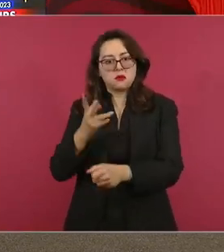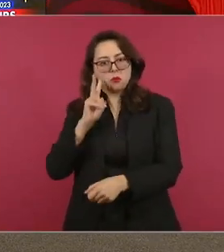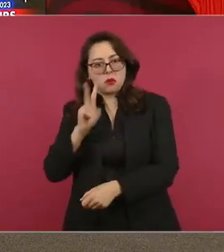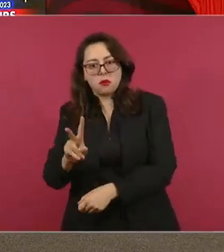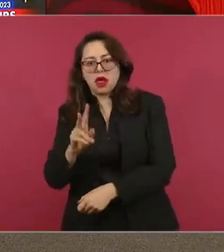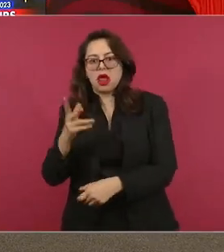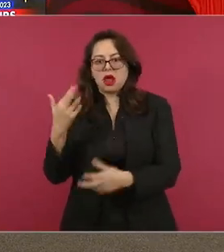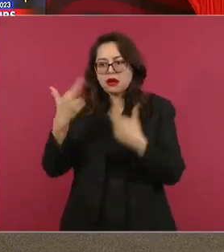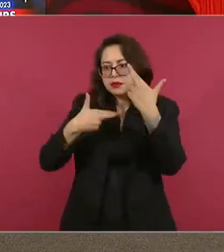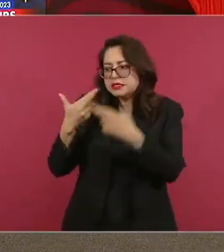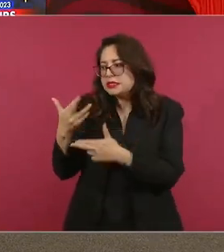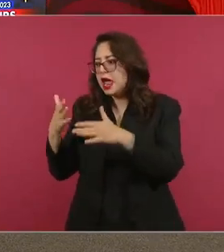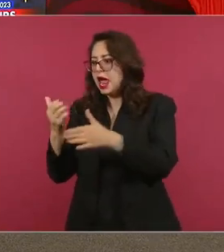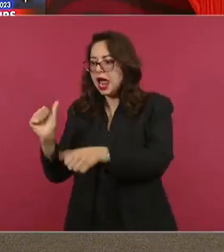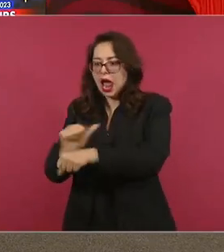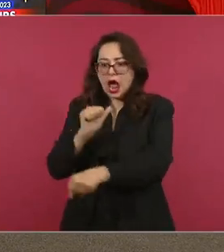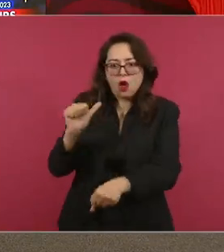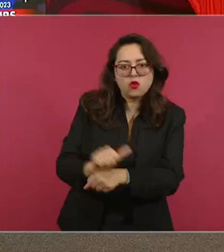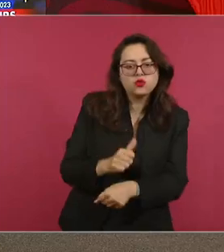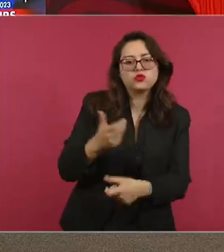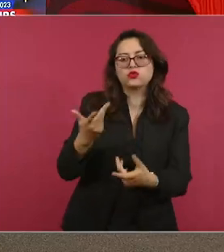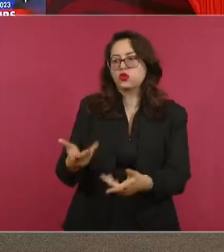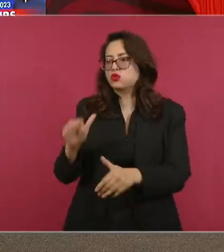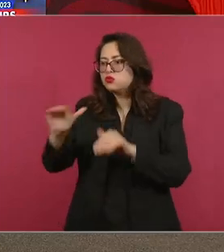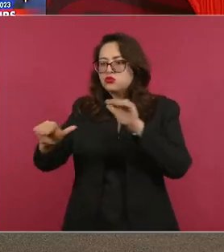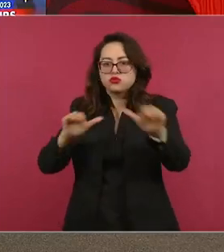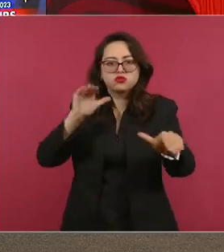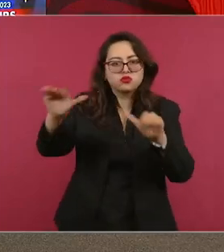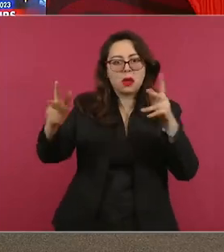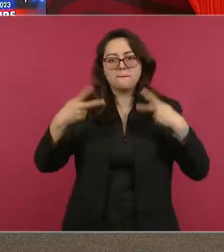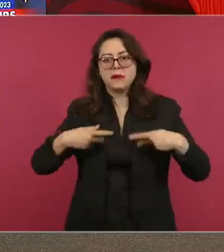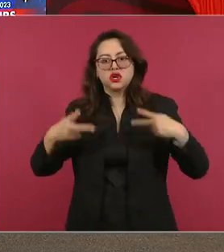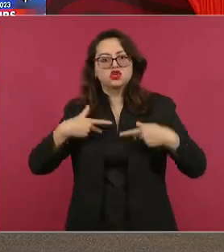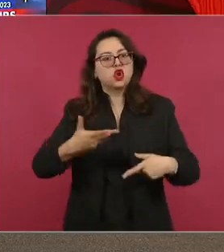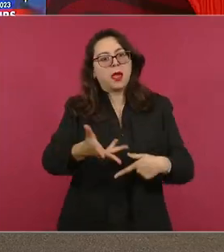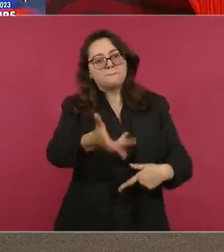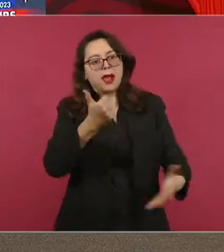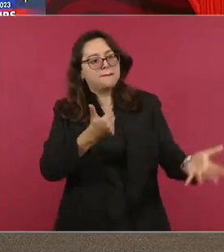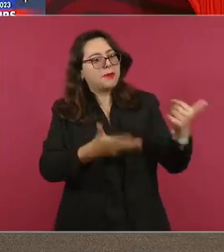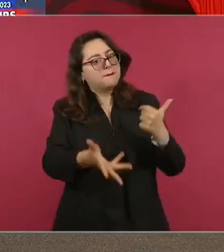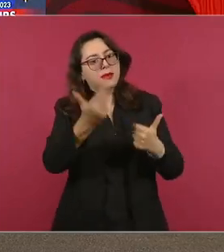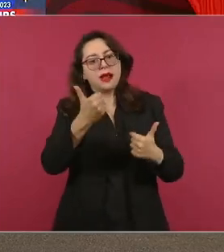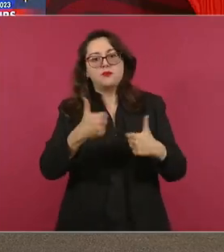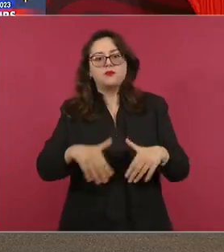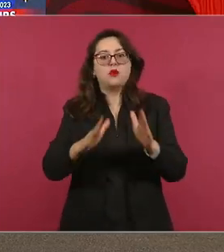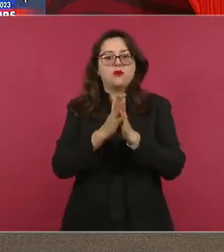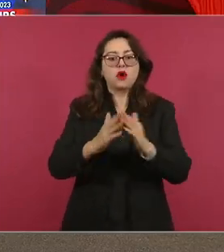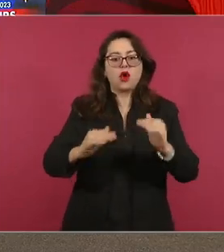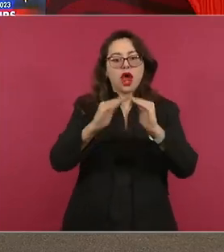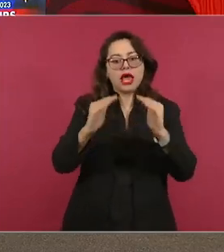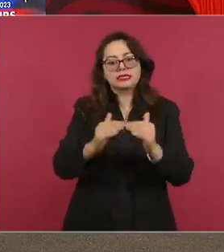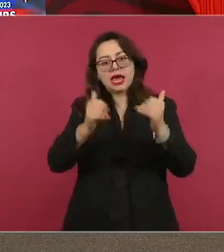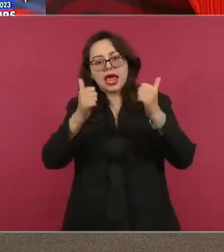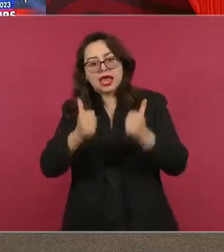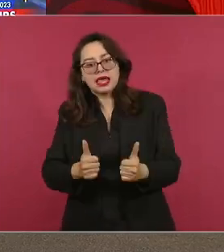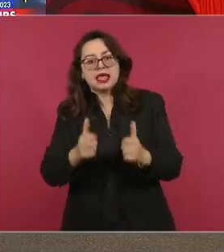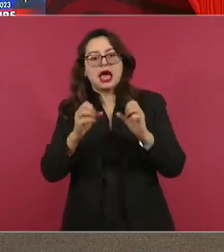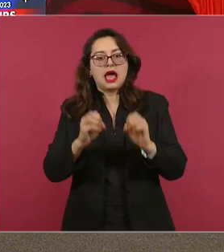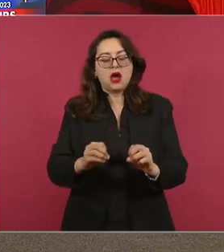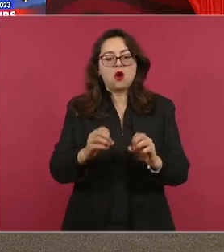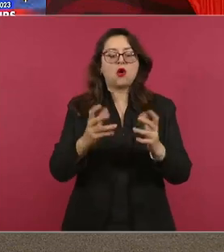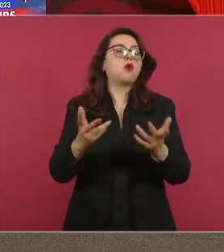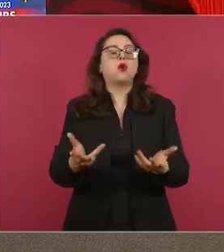vehículos recorrer las calles de Tecpan de Galeana, invitar a la gente a que se vaya a sus casas, decirles que